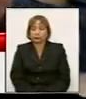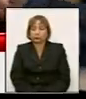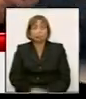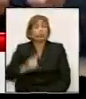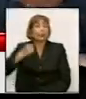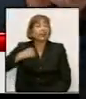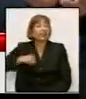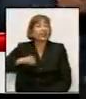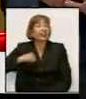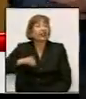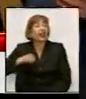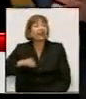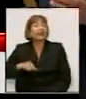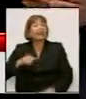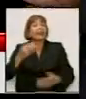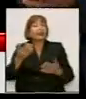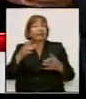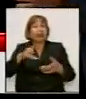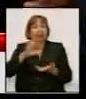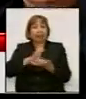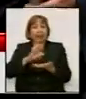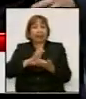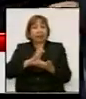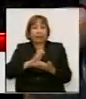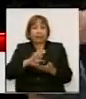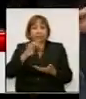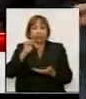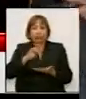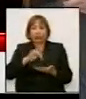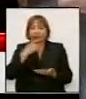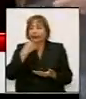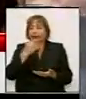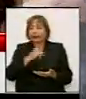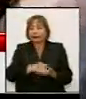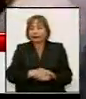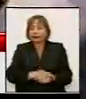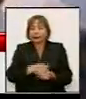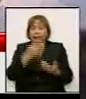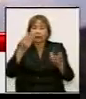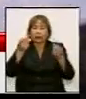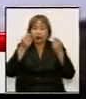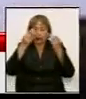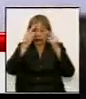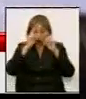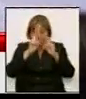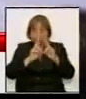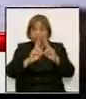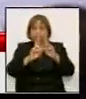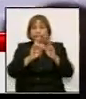El Lima Metropolitana, don Jorge Muñoz, quien se ha sumado también a este homenaje póstumo.